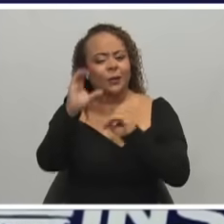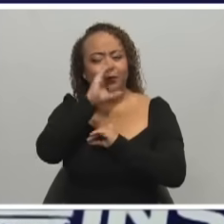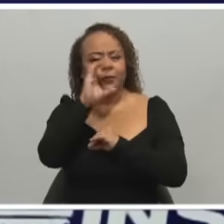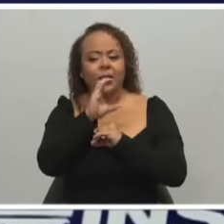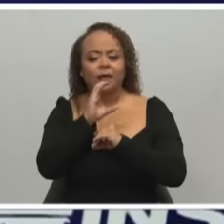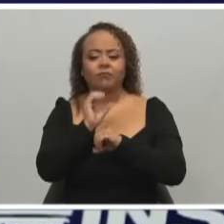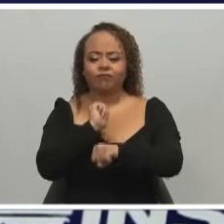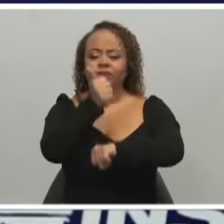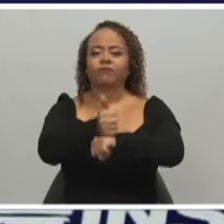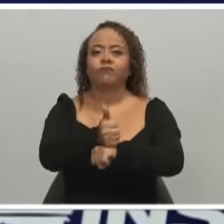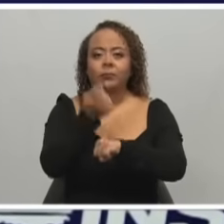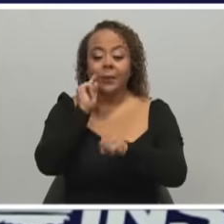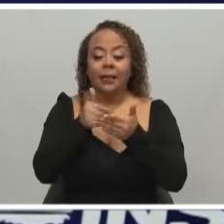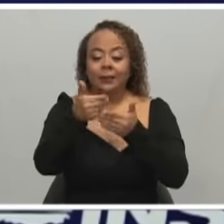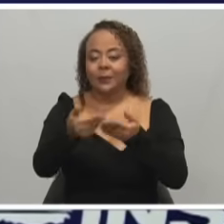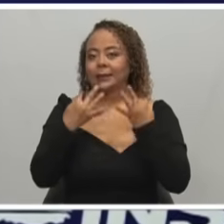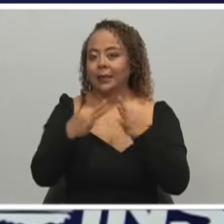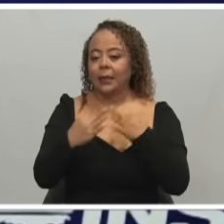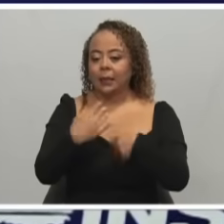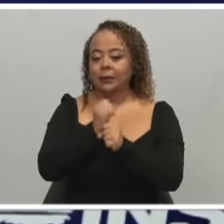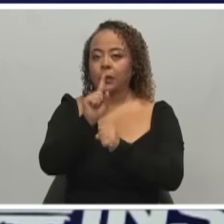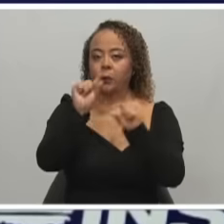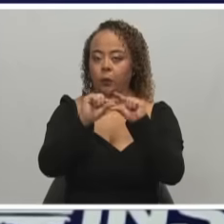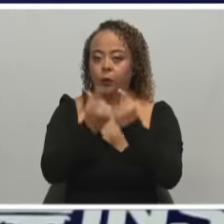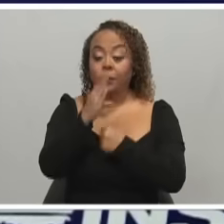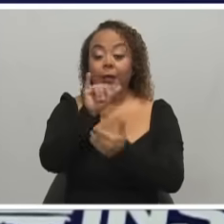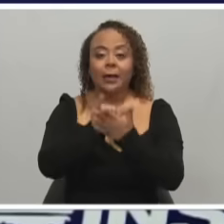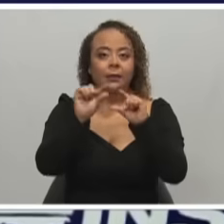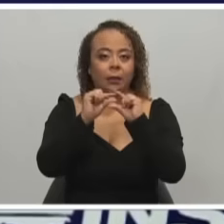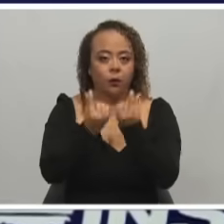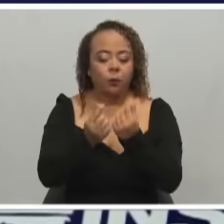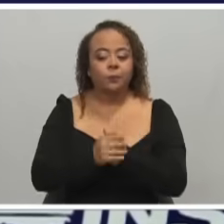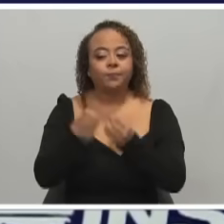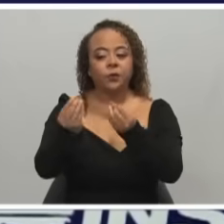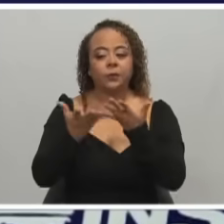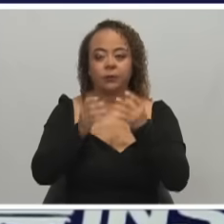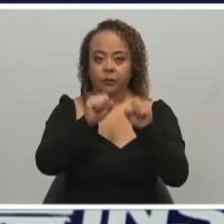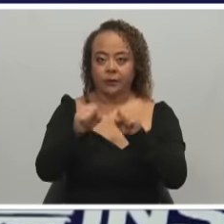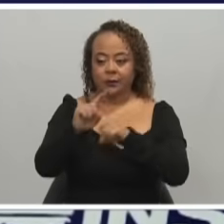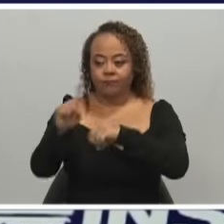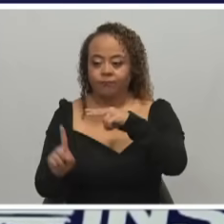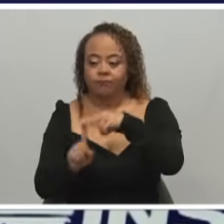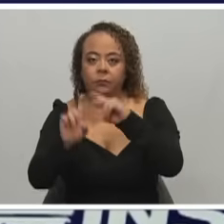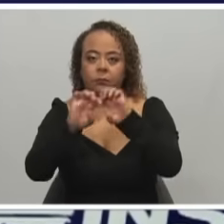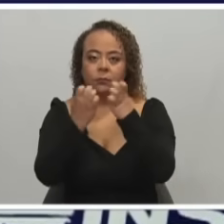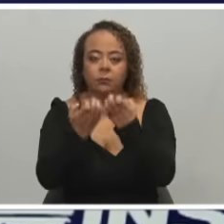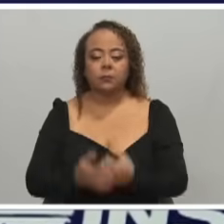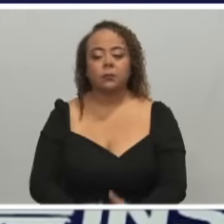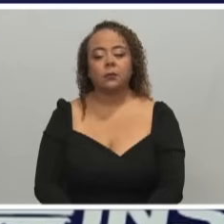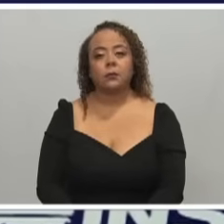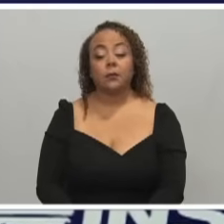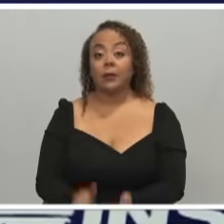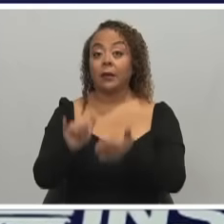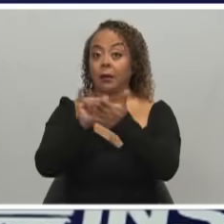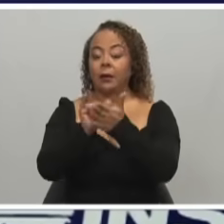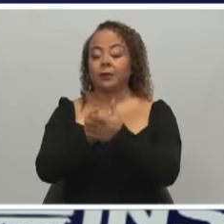plantel para después tratar de armar un grupo y que ese grupo nos dé la la posibilidad de que surja a un equipo y en esa búsqueda estamos